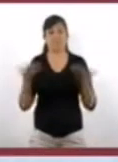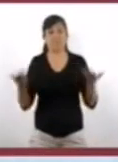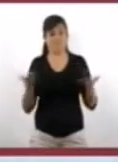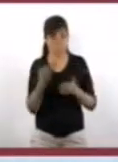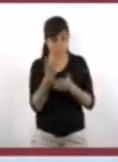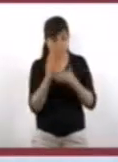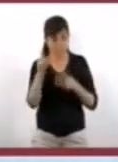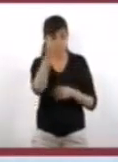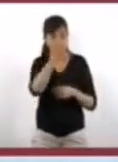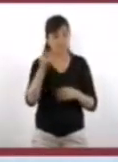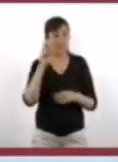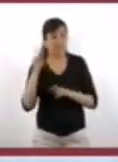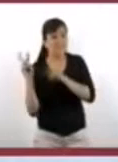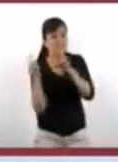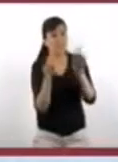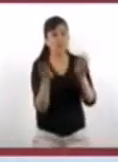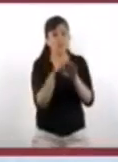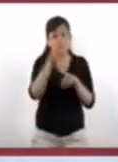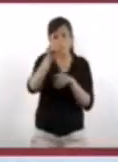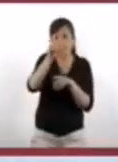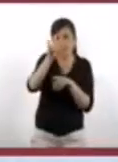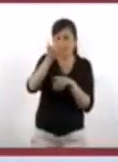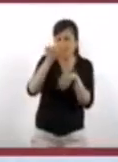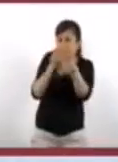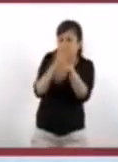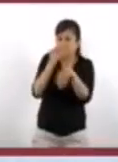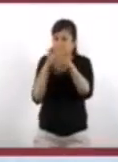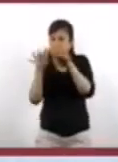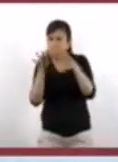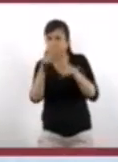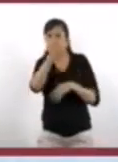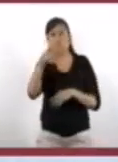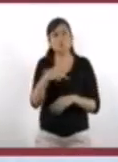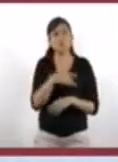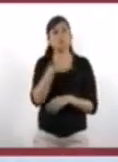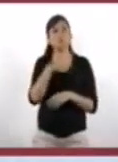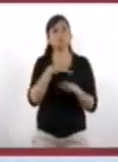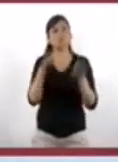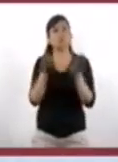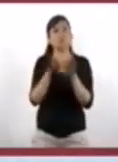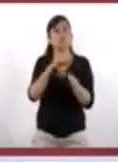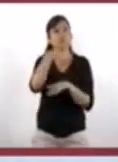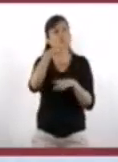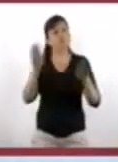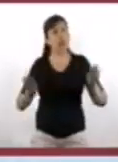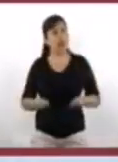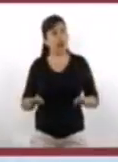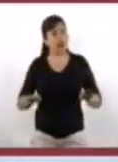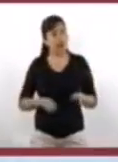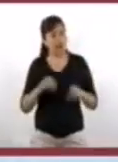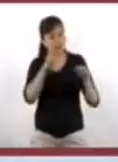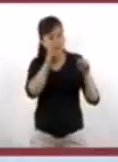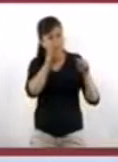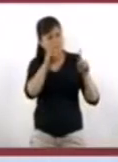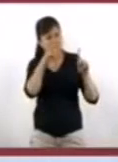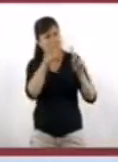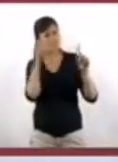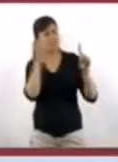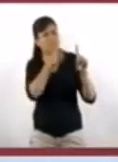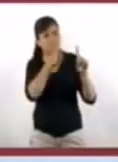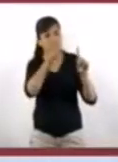Además de conocer cómo se calcula la media, es importante reconocer algunas de sus características